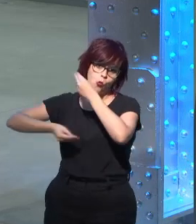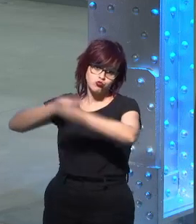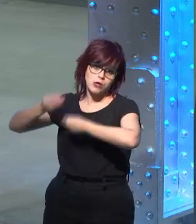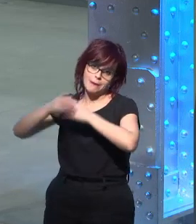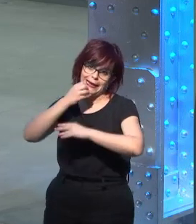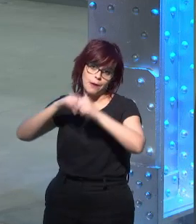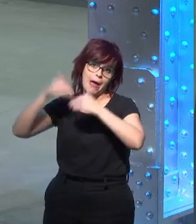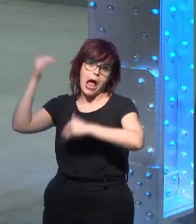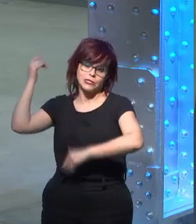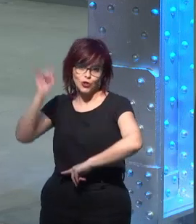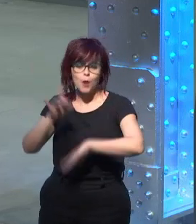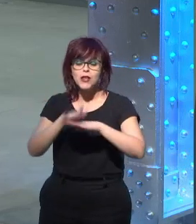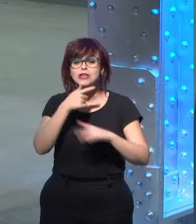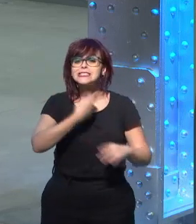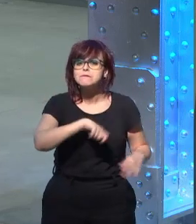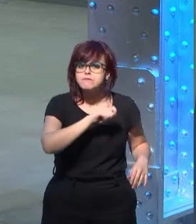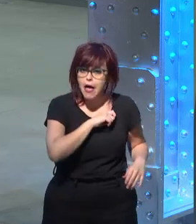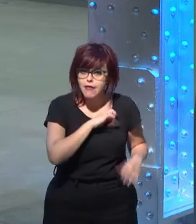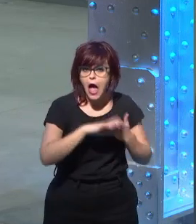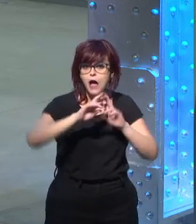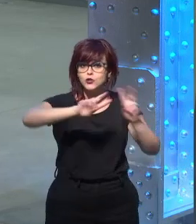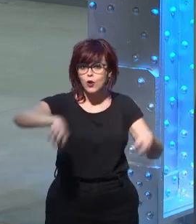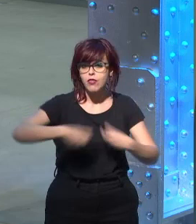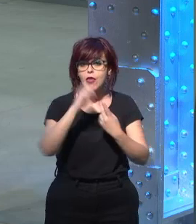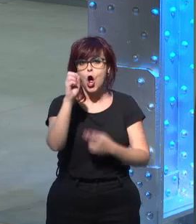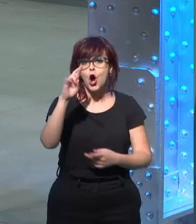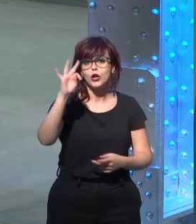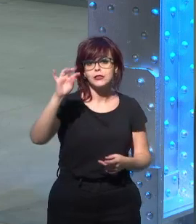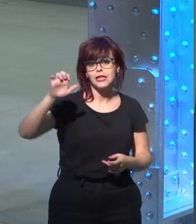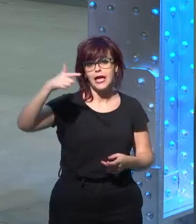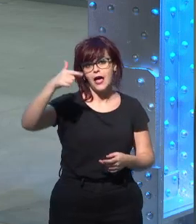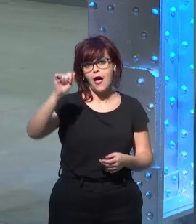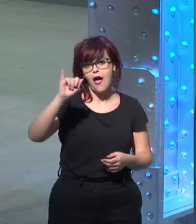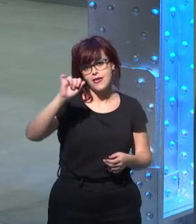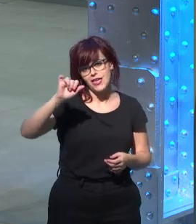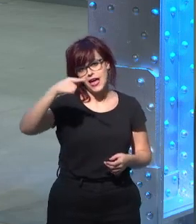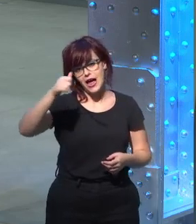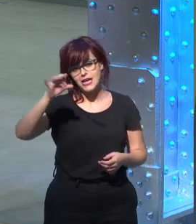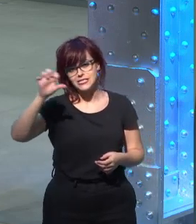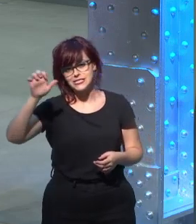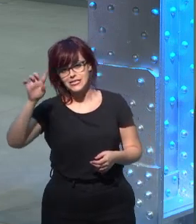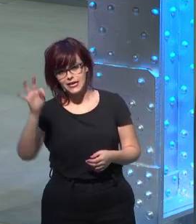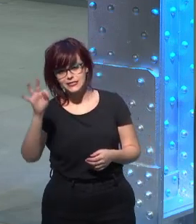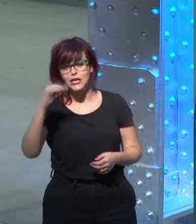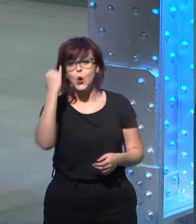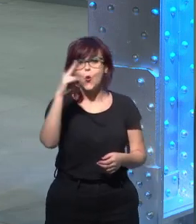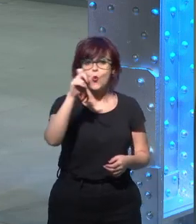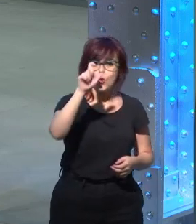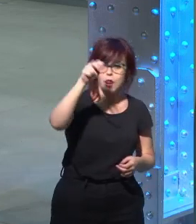paso, pero en España quien lo ha actualizado ha sido Ortega y Gasset y Julián Marías. No tiene fechas